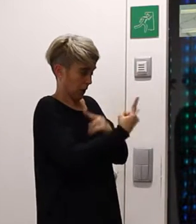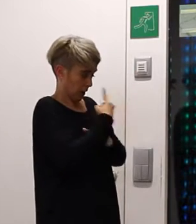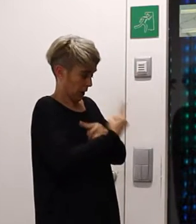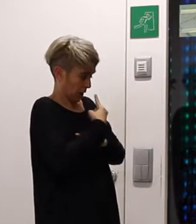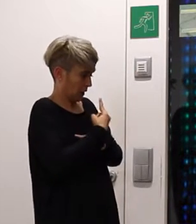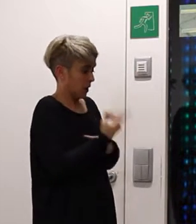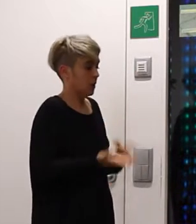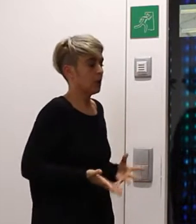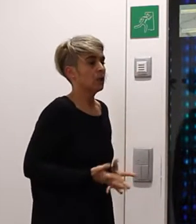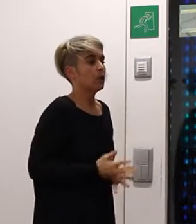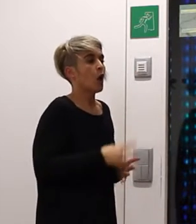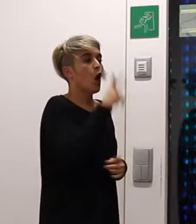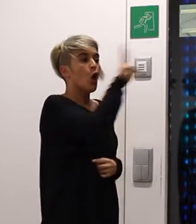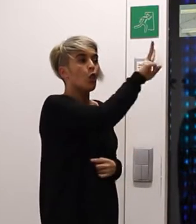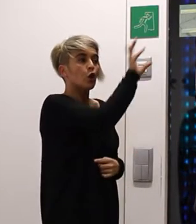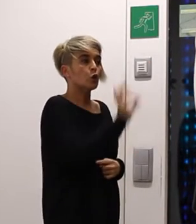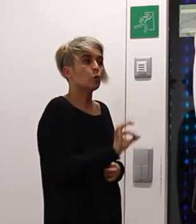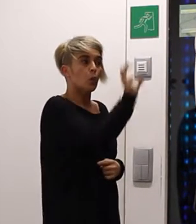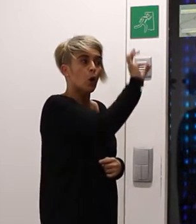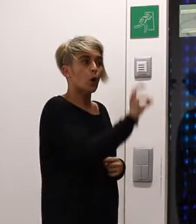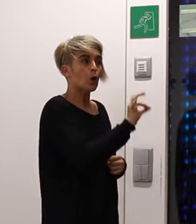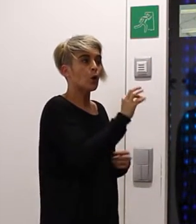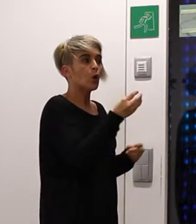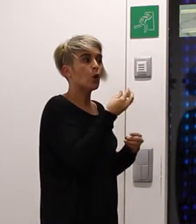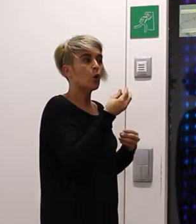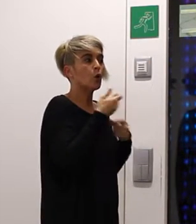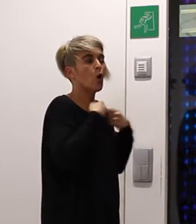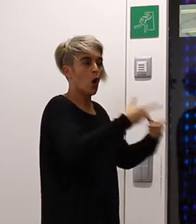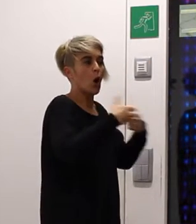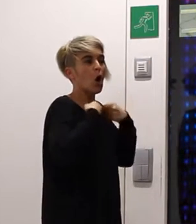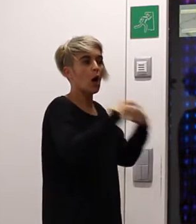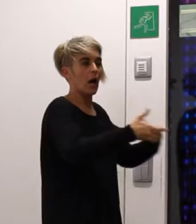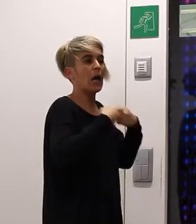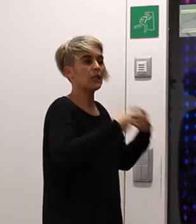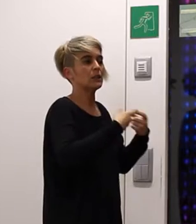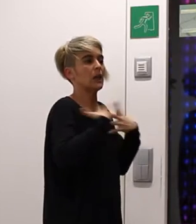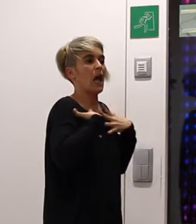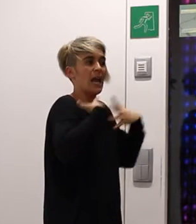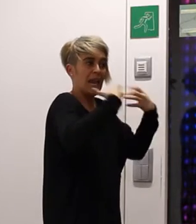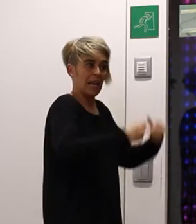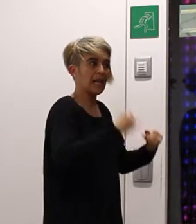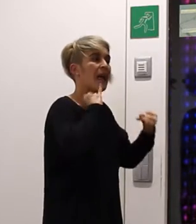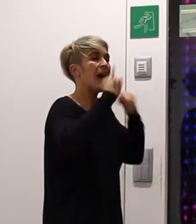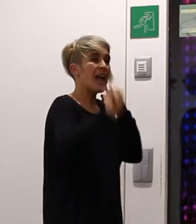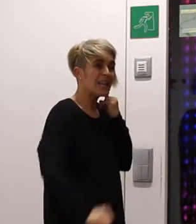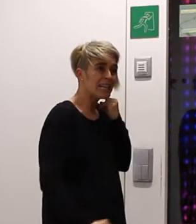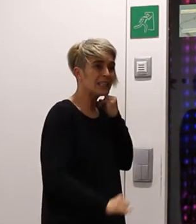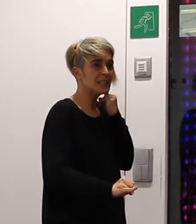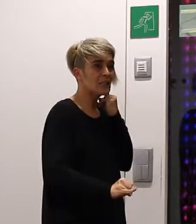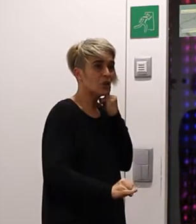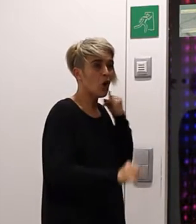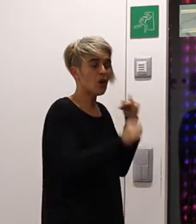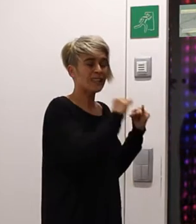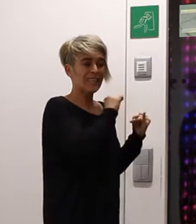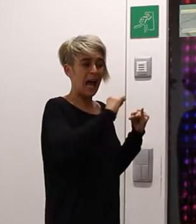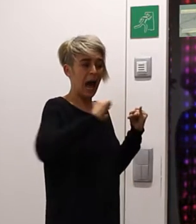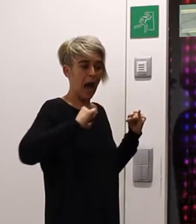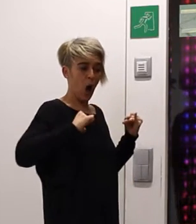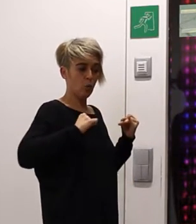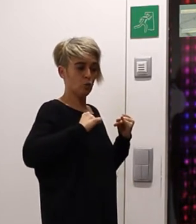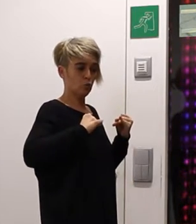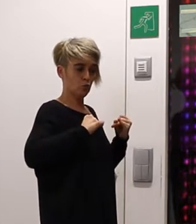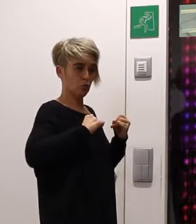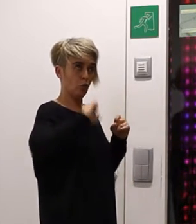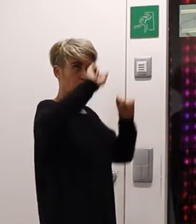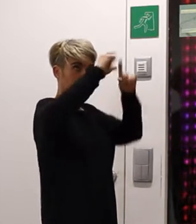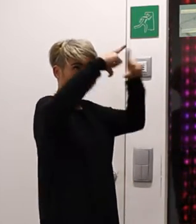se supone que el 2% del consumo eléctrico se produce con autoconsumo en España. Pero sin verse avalado esta cifra, ese porcentaje, por